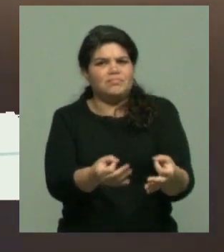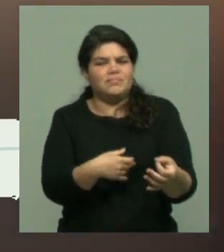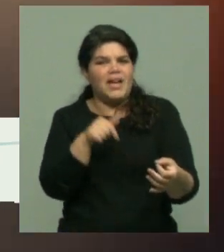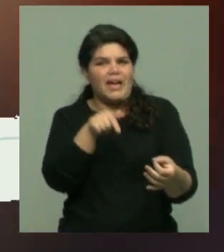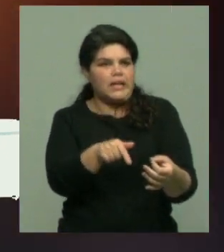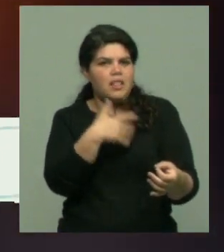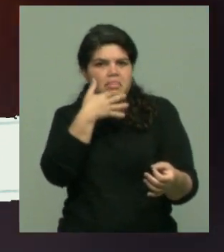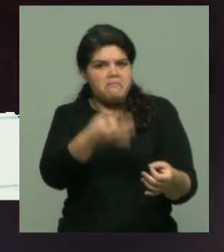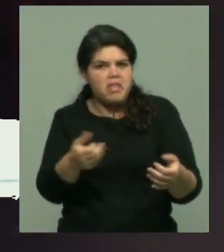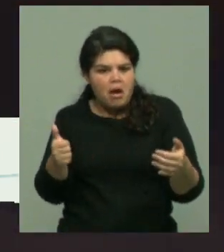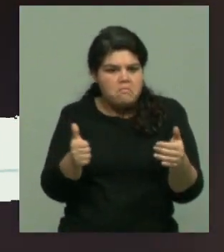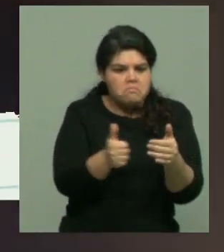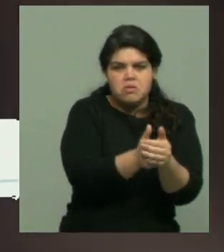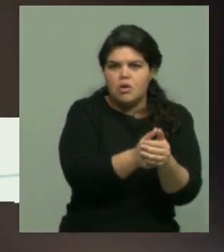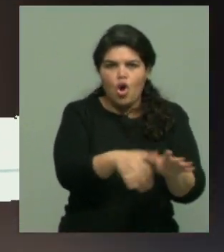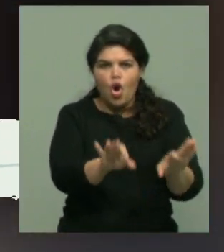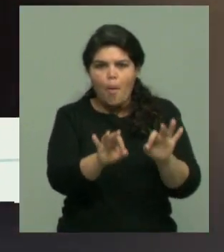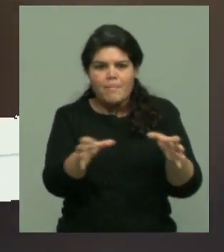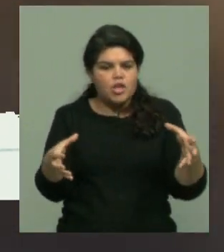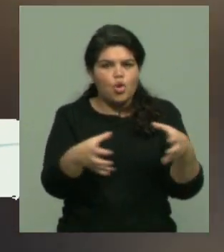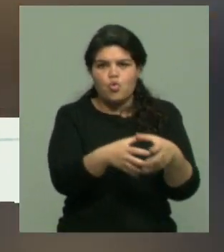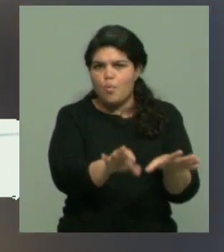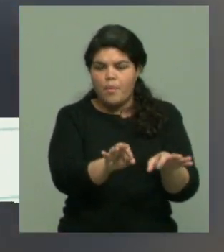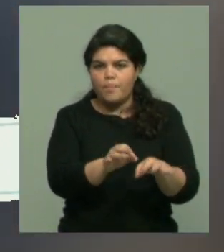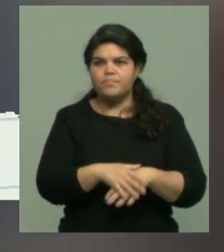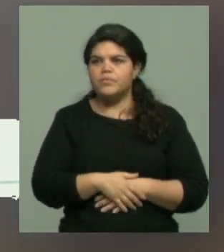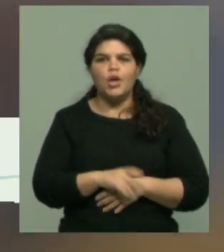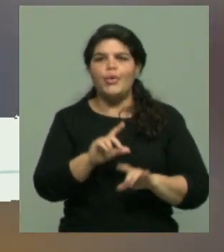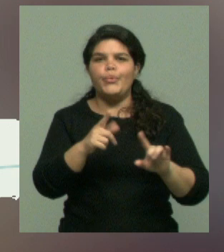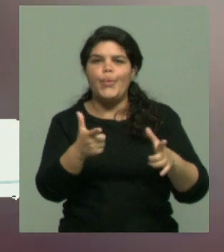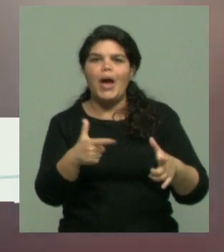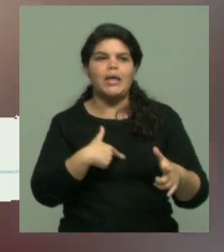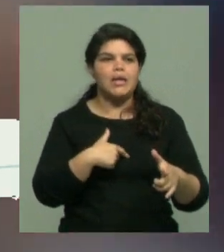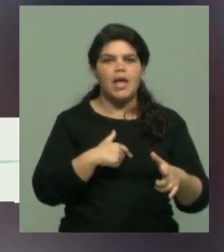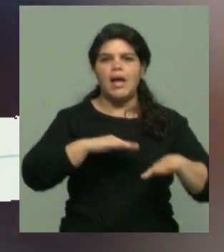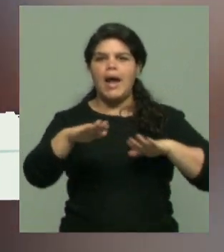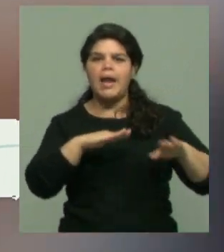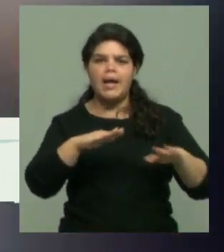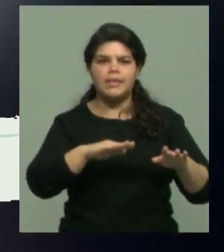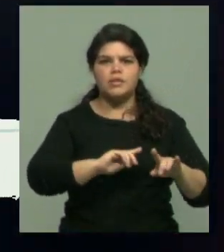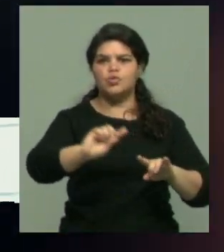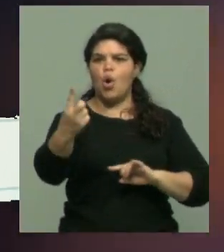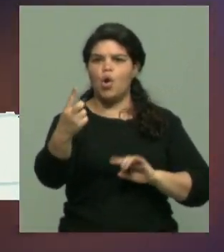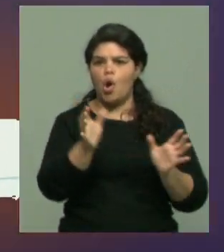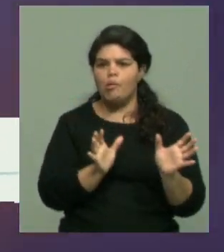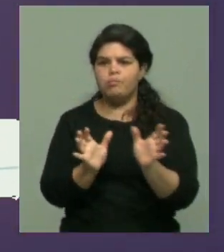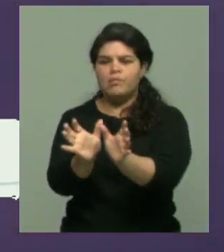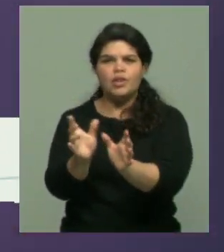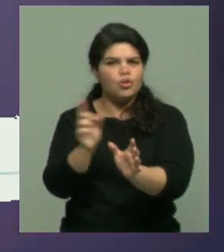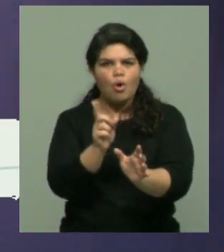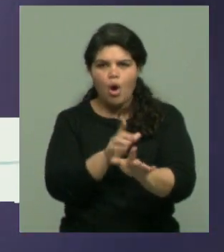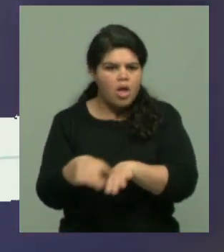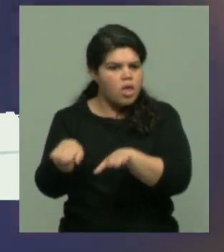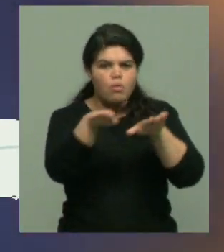práctica del karate con todos. Es decir, no es un karate separado, todos practicamos juntos. Lo mismo. Lo mismo. Se le exige el mismo